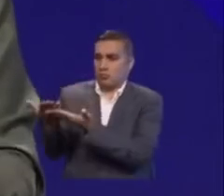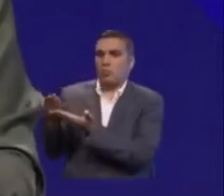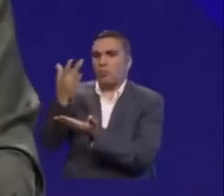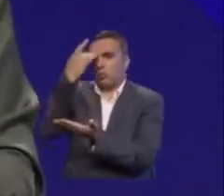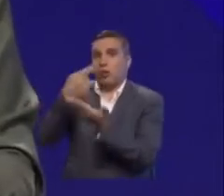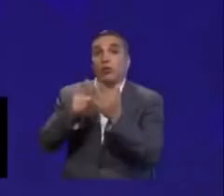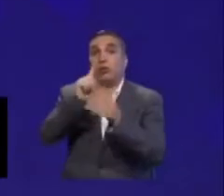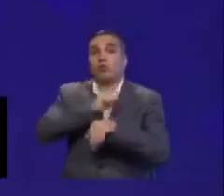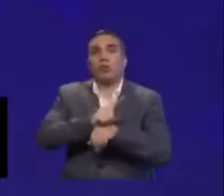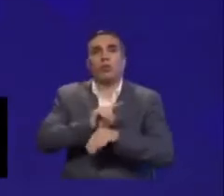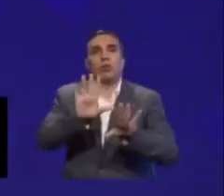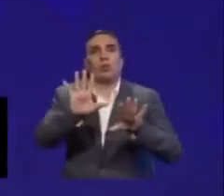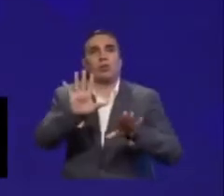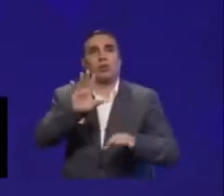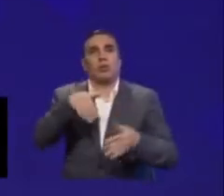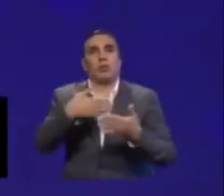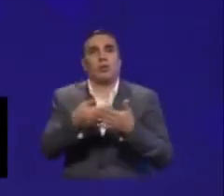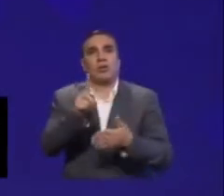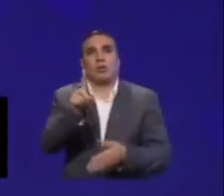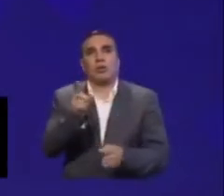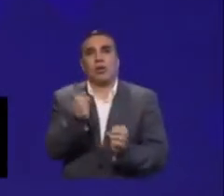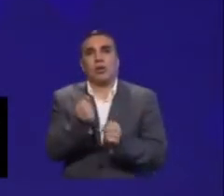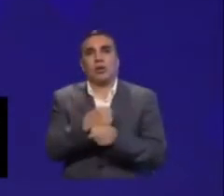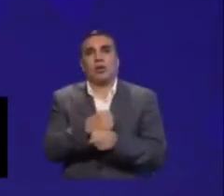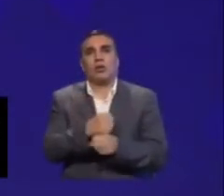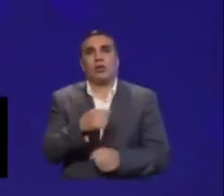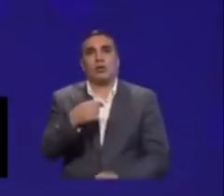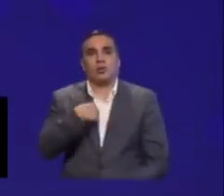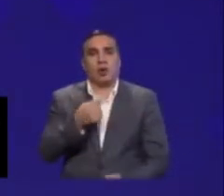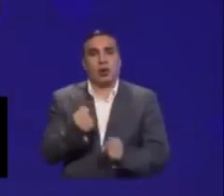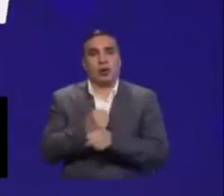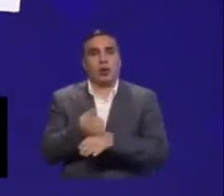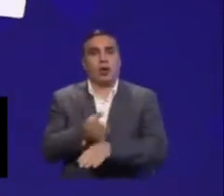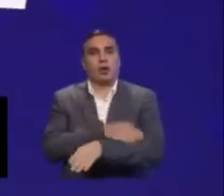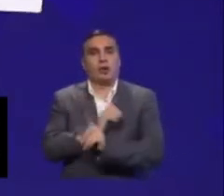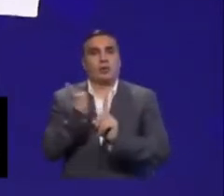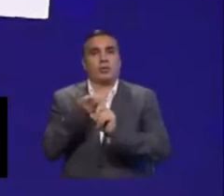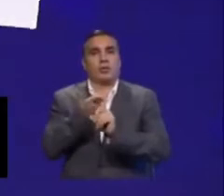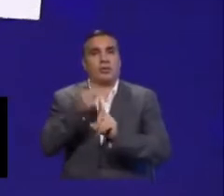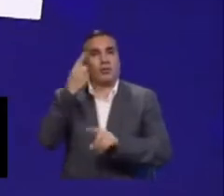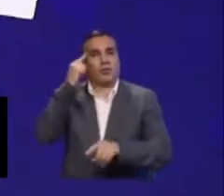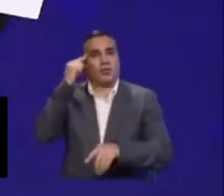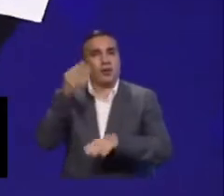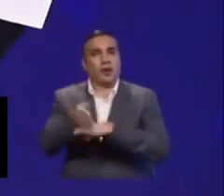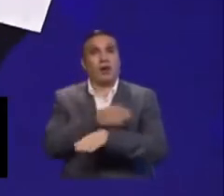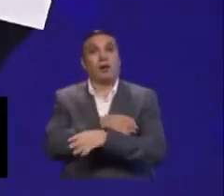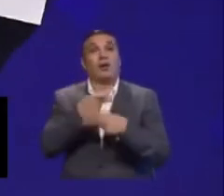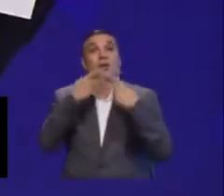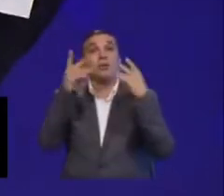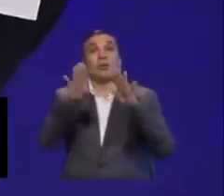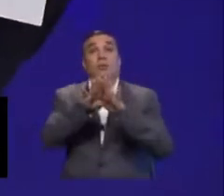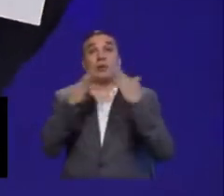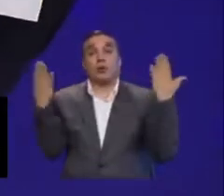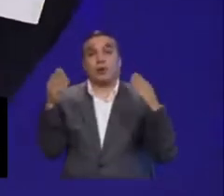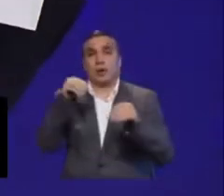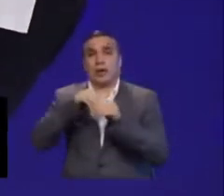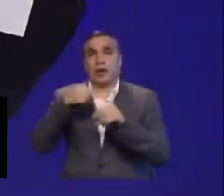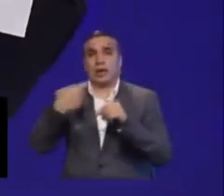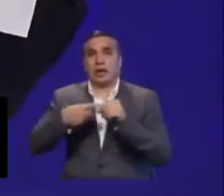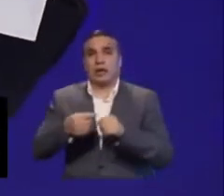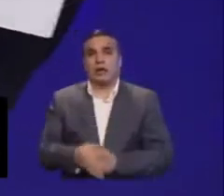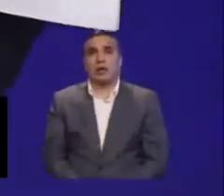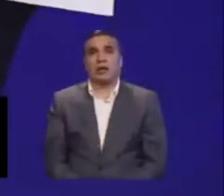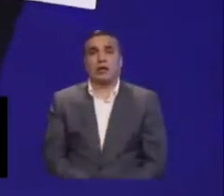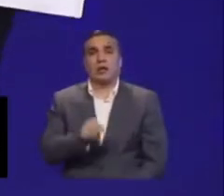minuto, candidato. A ver, aquellos que hagan lo que hice yo en mi primer gobierno, como se publica acá en un periódico de la capital,